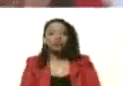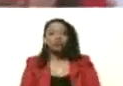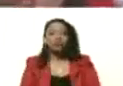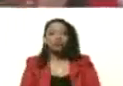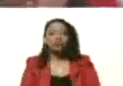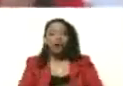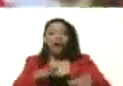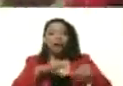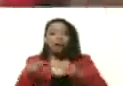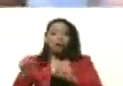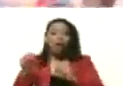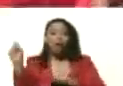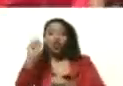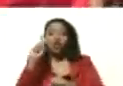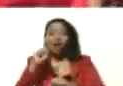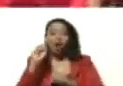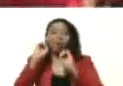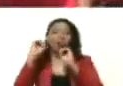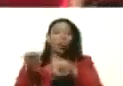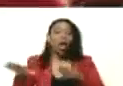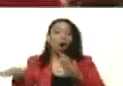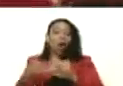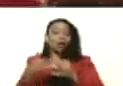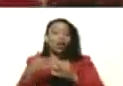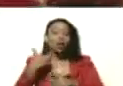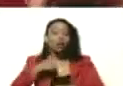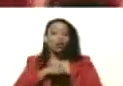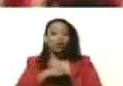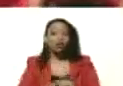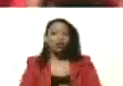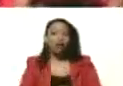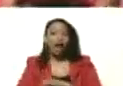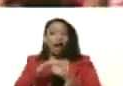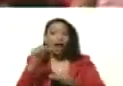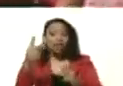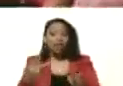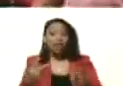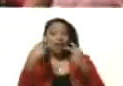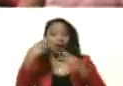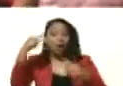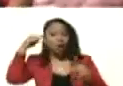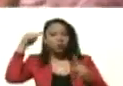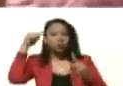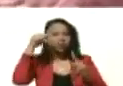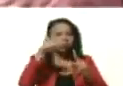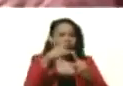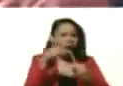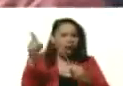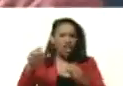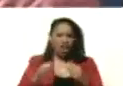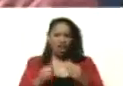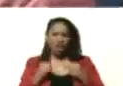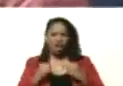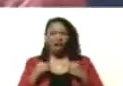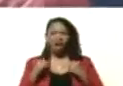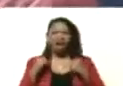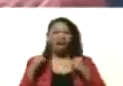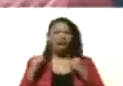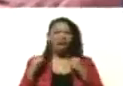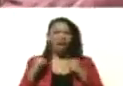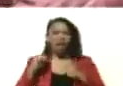El imperialismo no va a desistir contra nosotros. Ellos se fijaron como objetivo, son arrogantes,